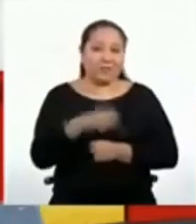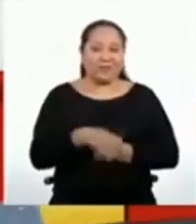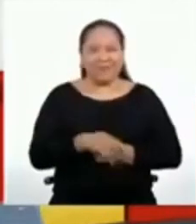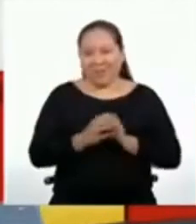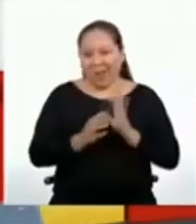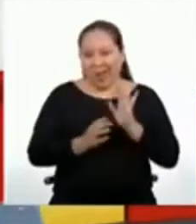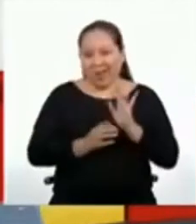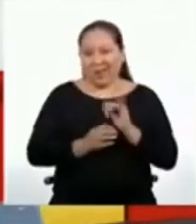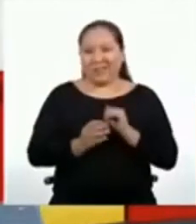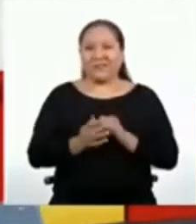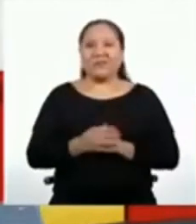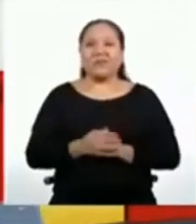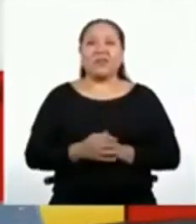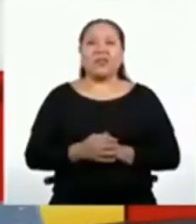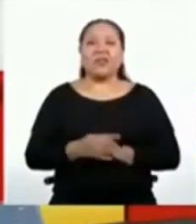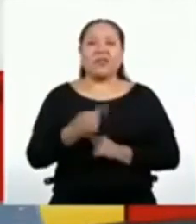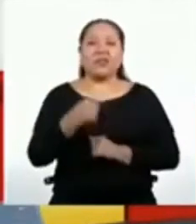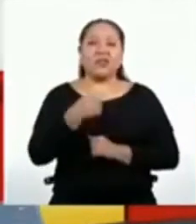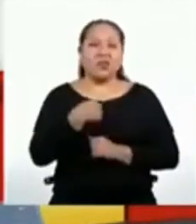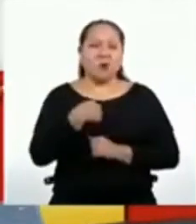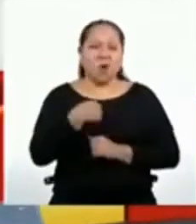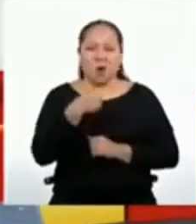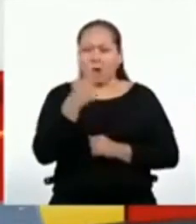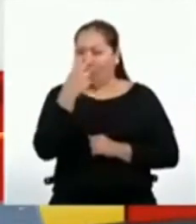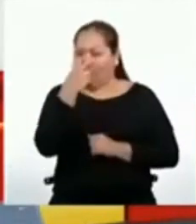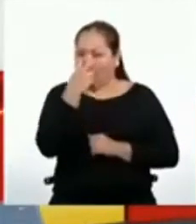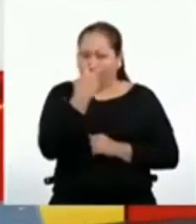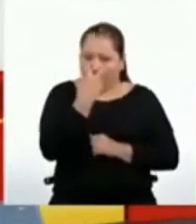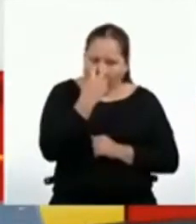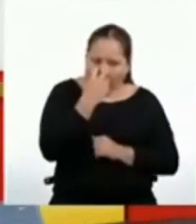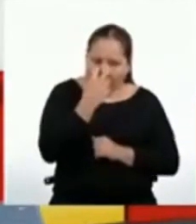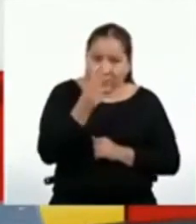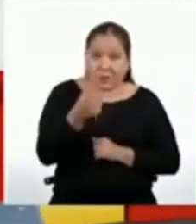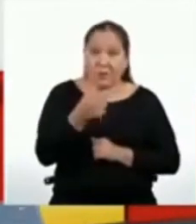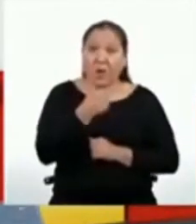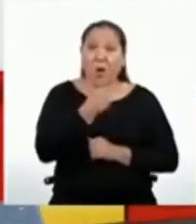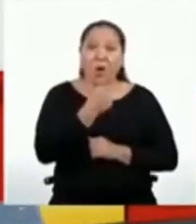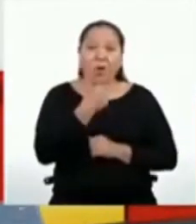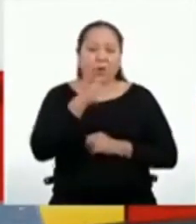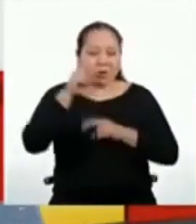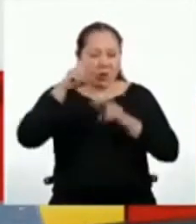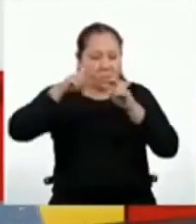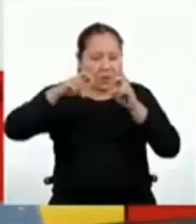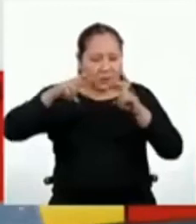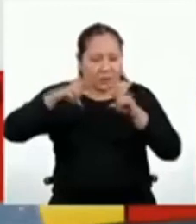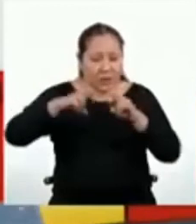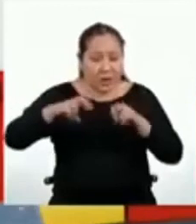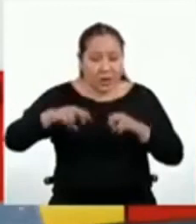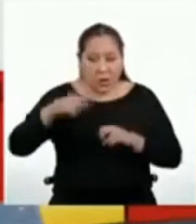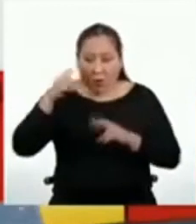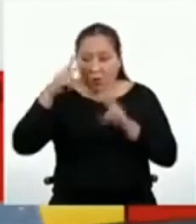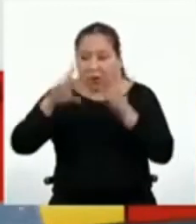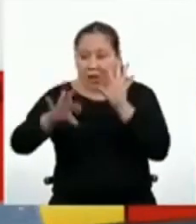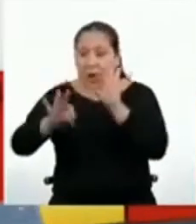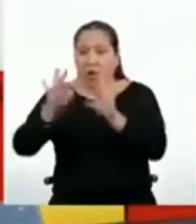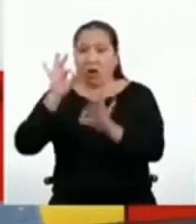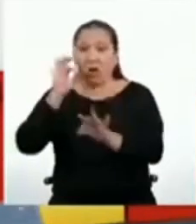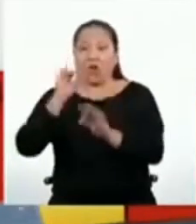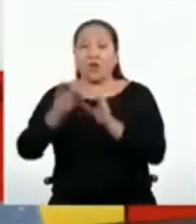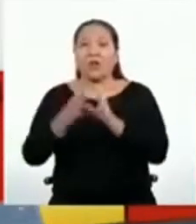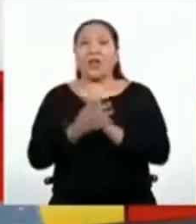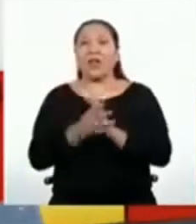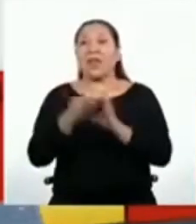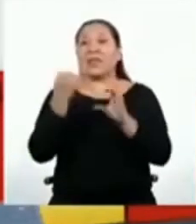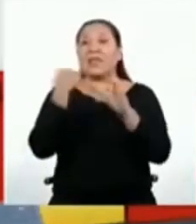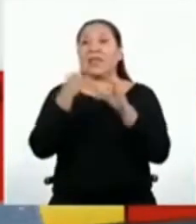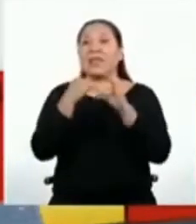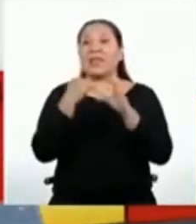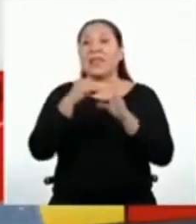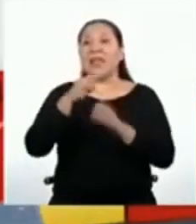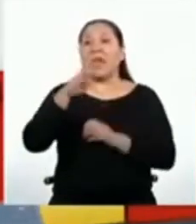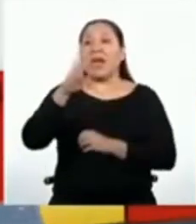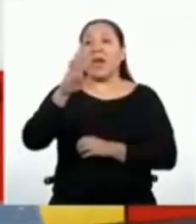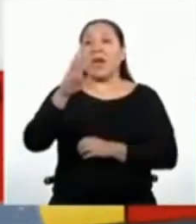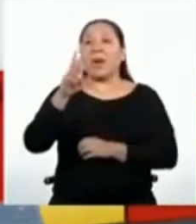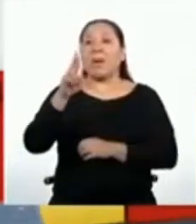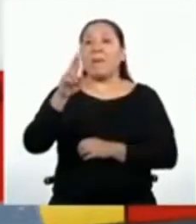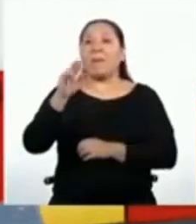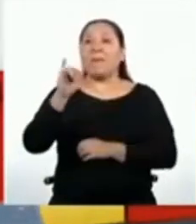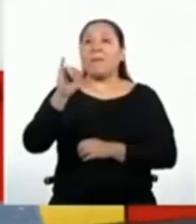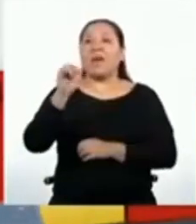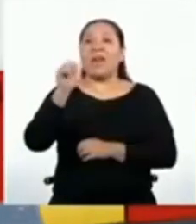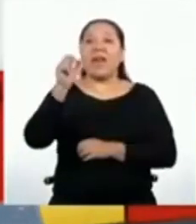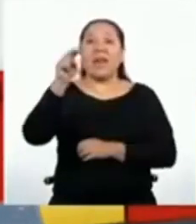Hola. Yo que soy muy curiosa y me gusta investigar todo, descubrí en internet que Brian Berg, desde